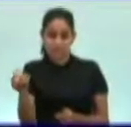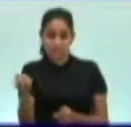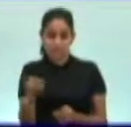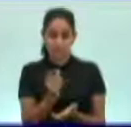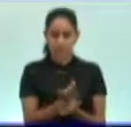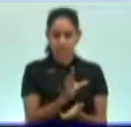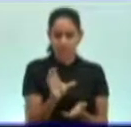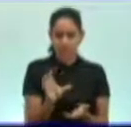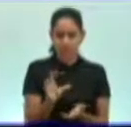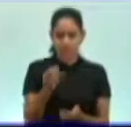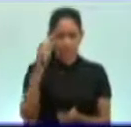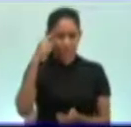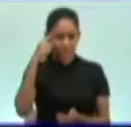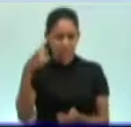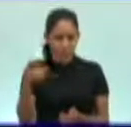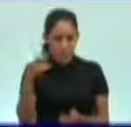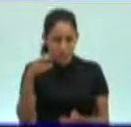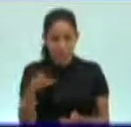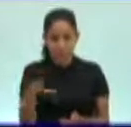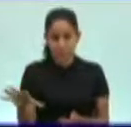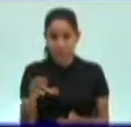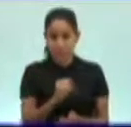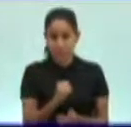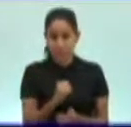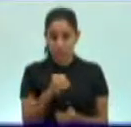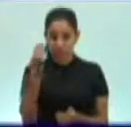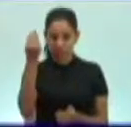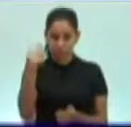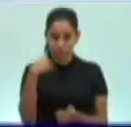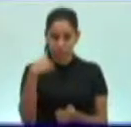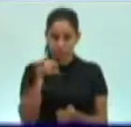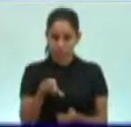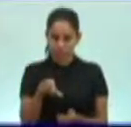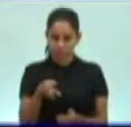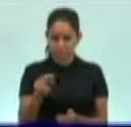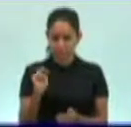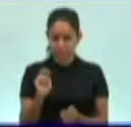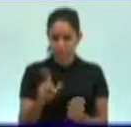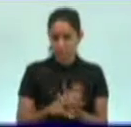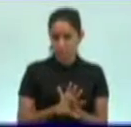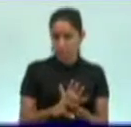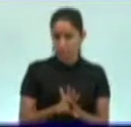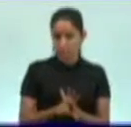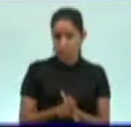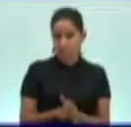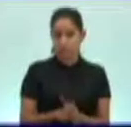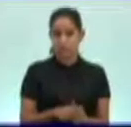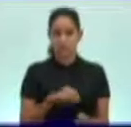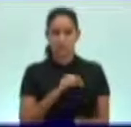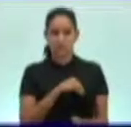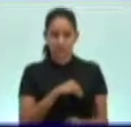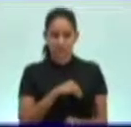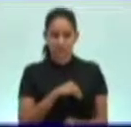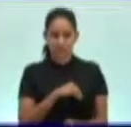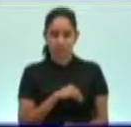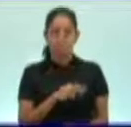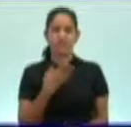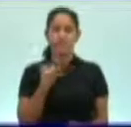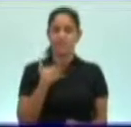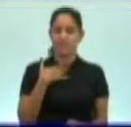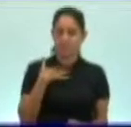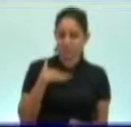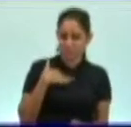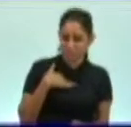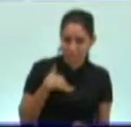conozcan todo lo establecido en esta ley y sientan también el deseo y la